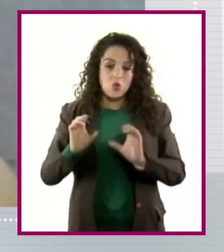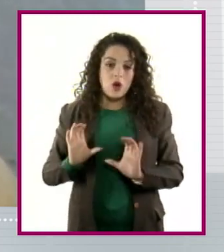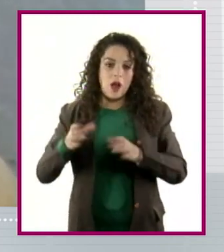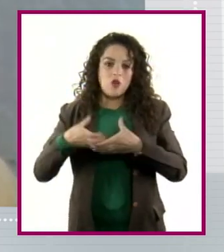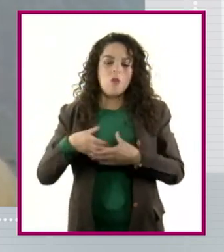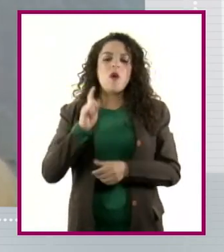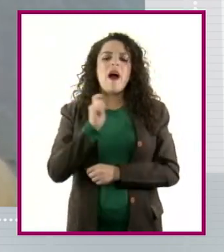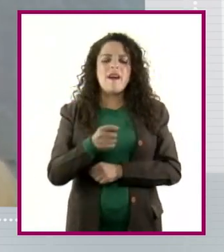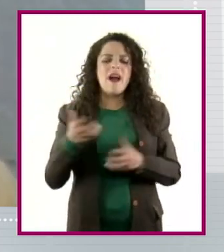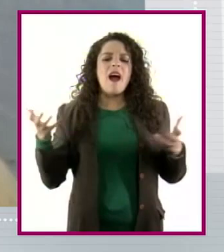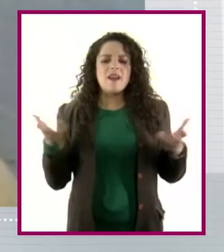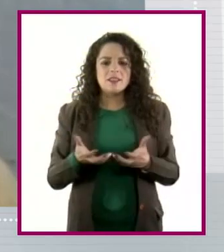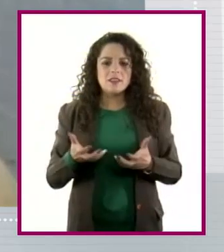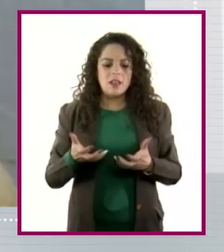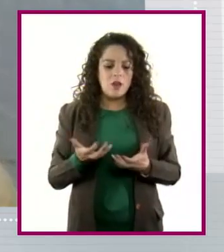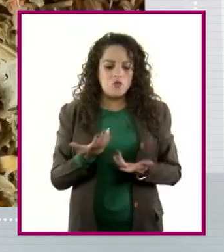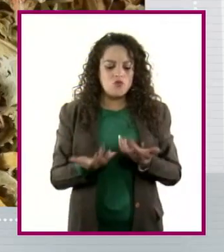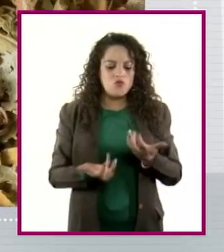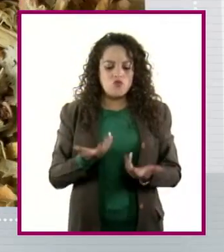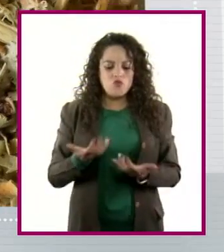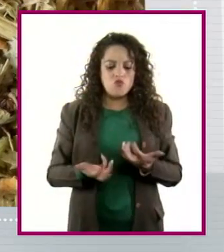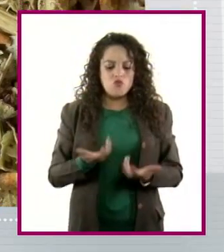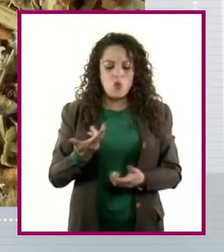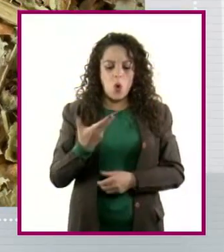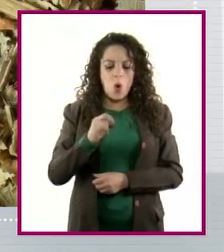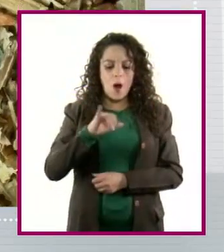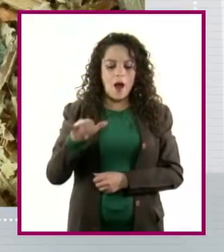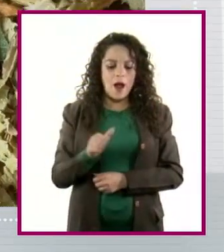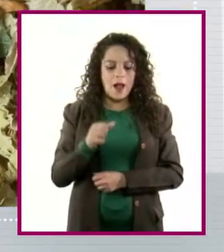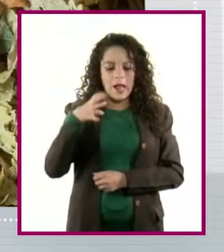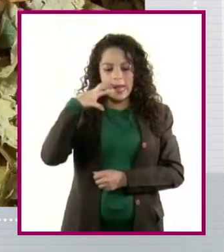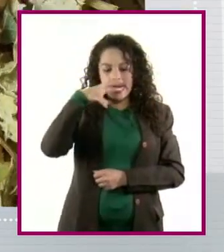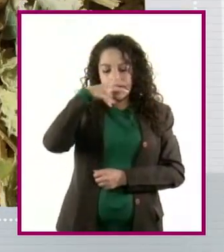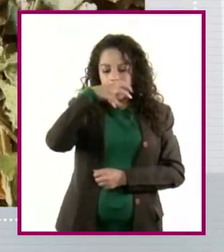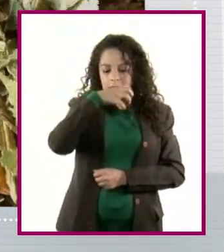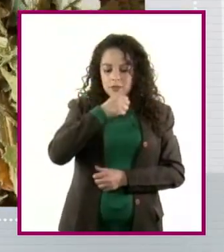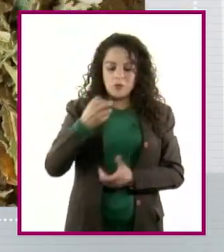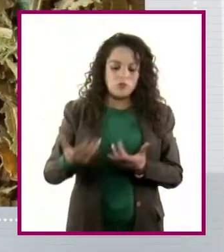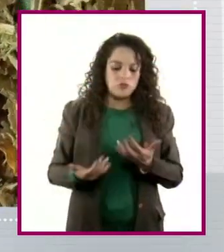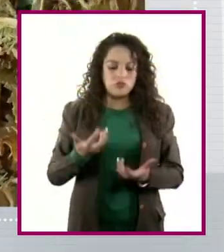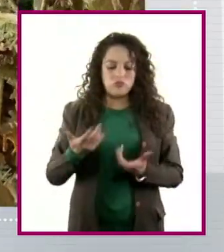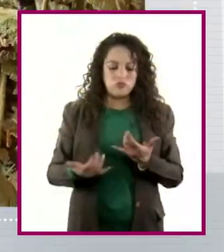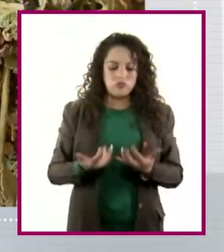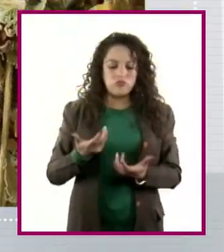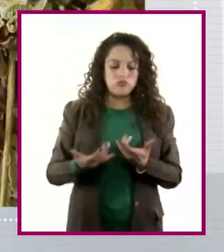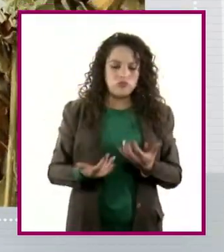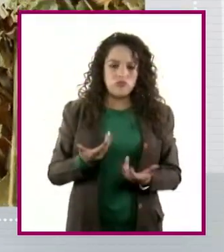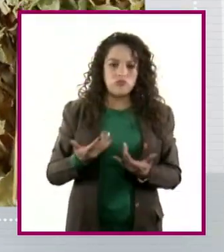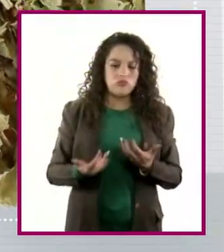era estar quemando hojas calientes como lo que es